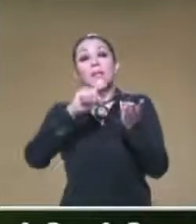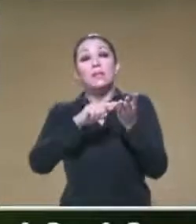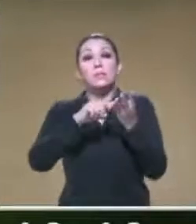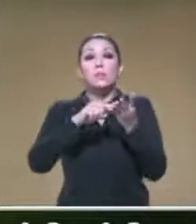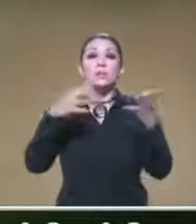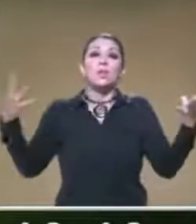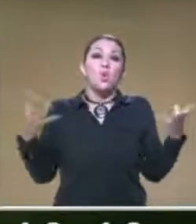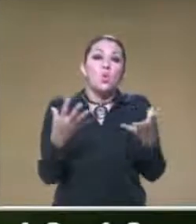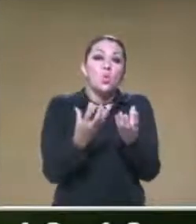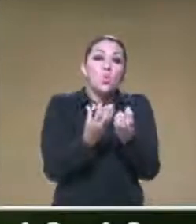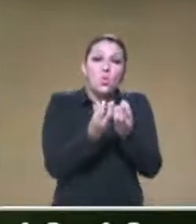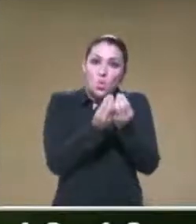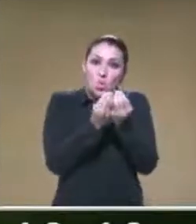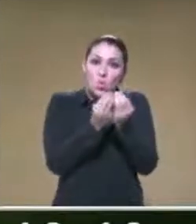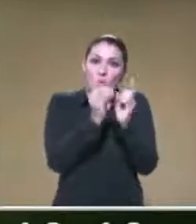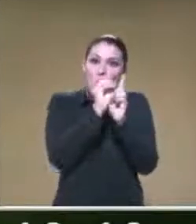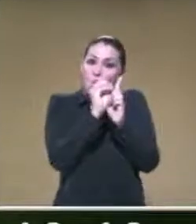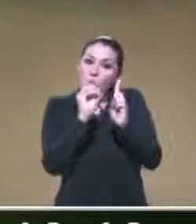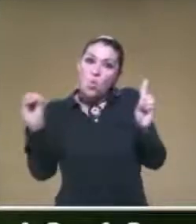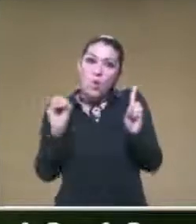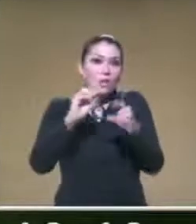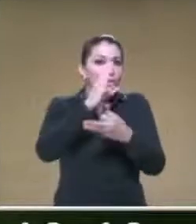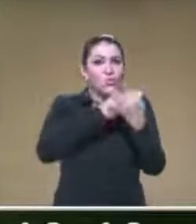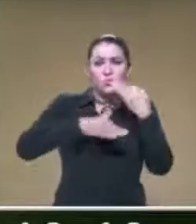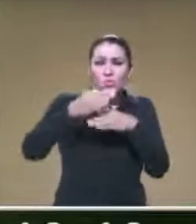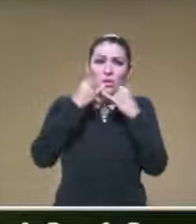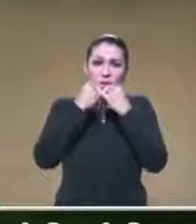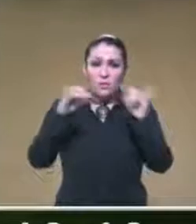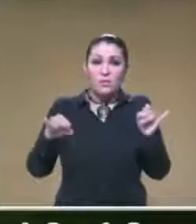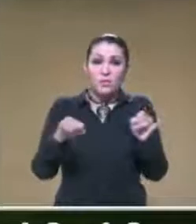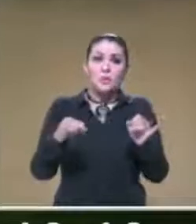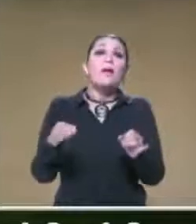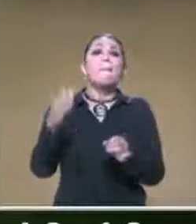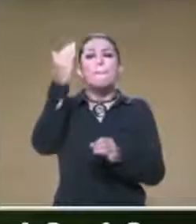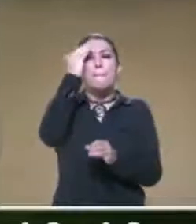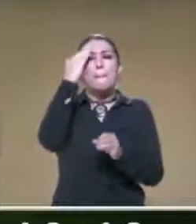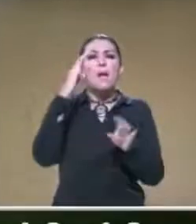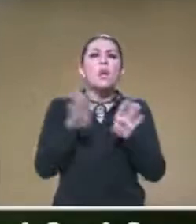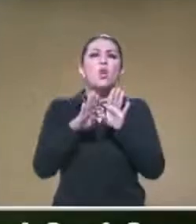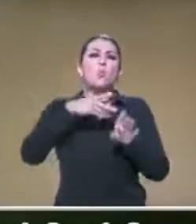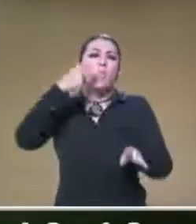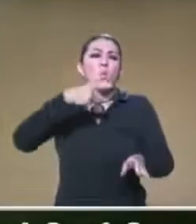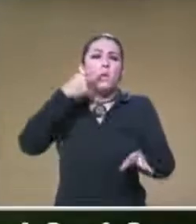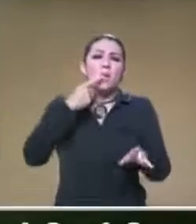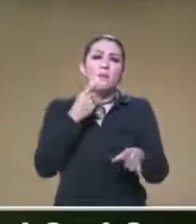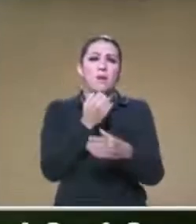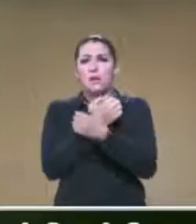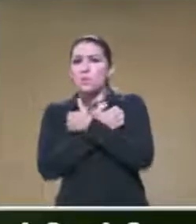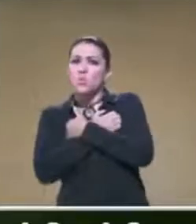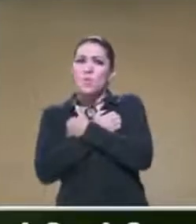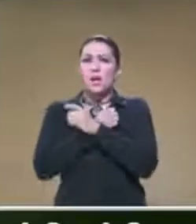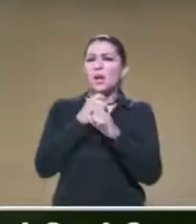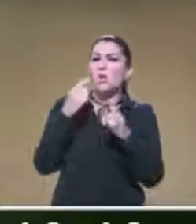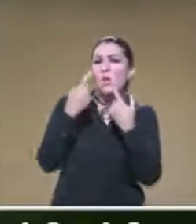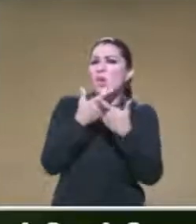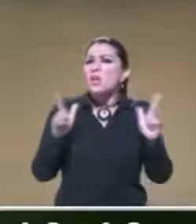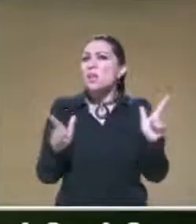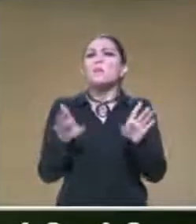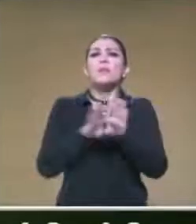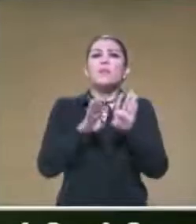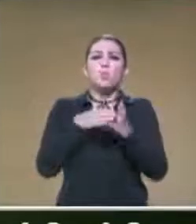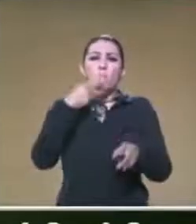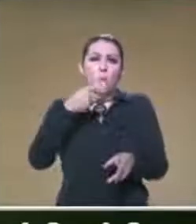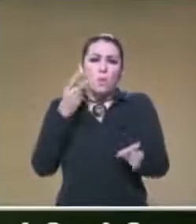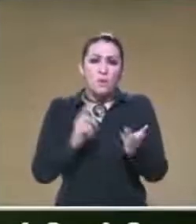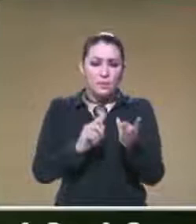información, seleccionar el lenguaje formal o informal dependiendo del tema y de la audiencia que voy a tener y